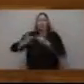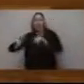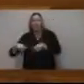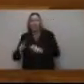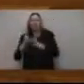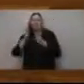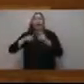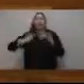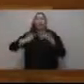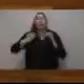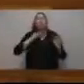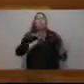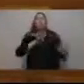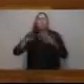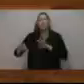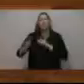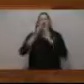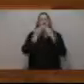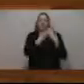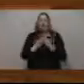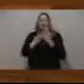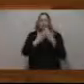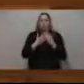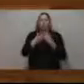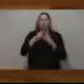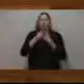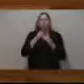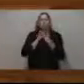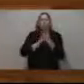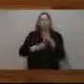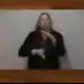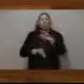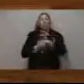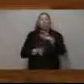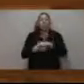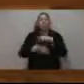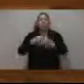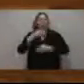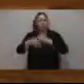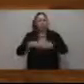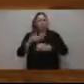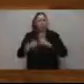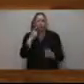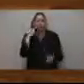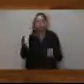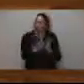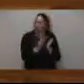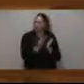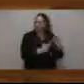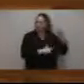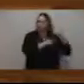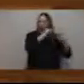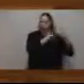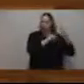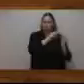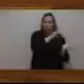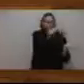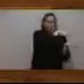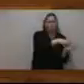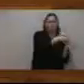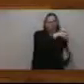estudio de viabilidad. El estudio muestra que existe un consumo suficiente para justificar la construcción de un terminal de gas natural licuado en Gijón.